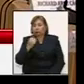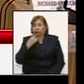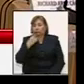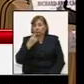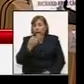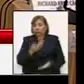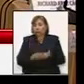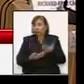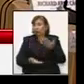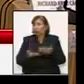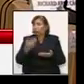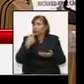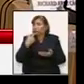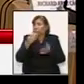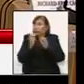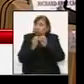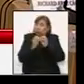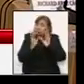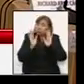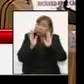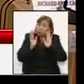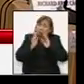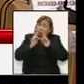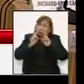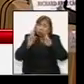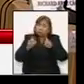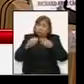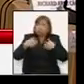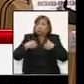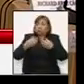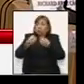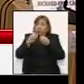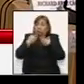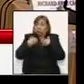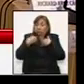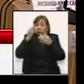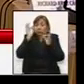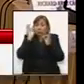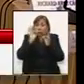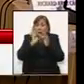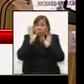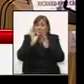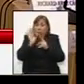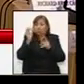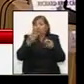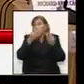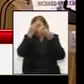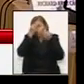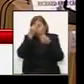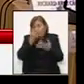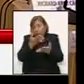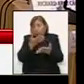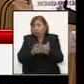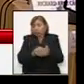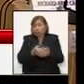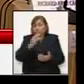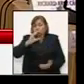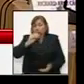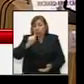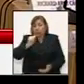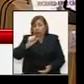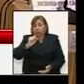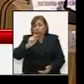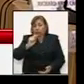En todo caso, él tendría que absolver esas preguntas. A mí se me indicó una función específica y yo la cumplí. ¿Fue Castro el que le indicó